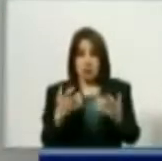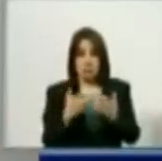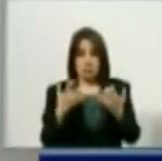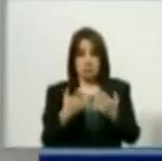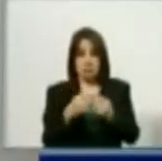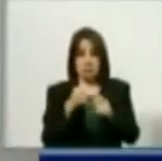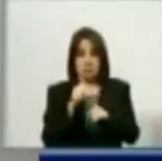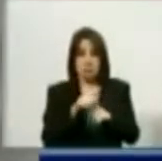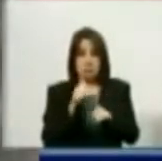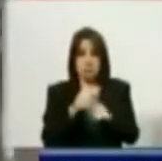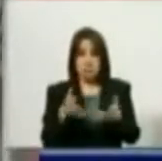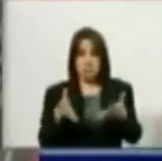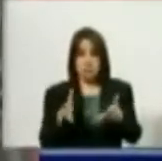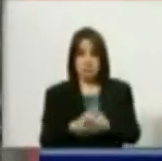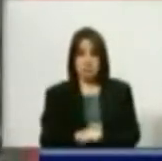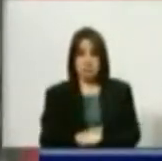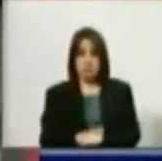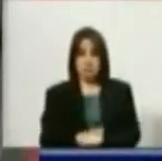verdad